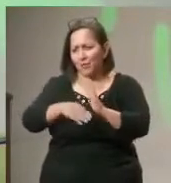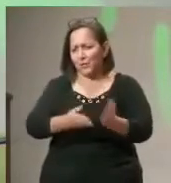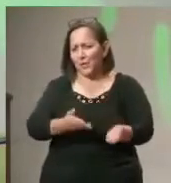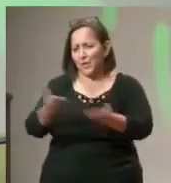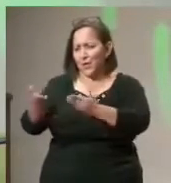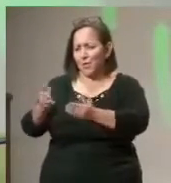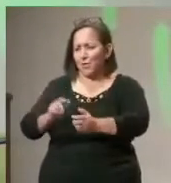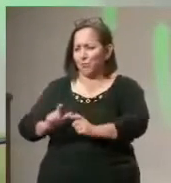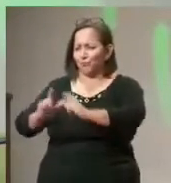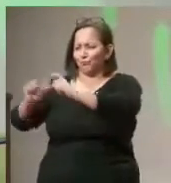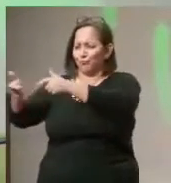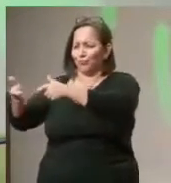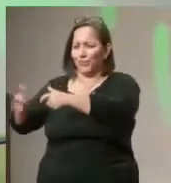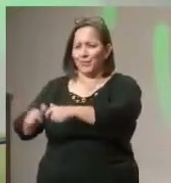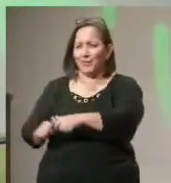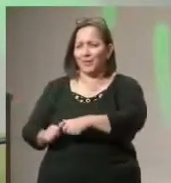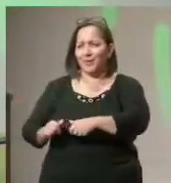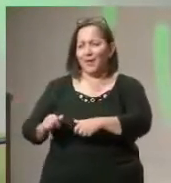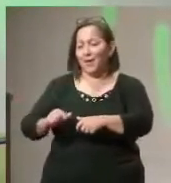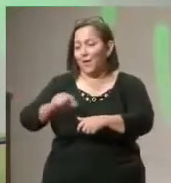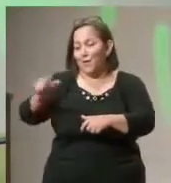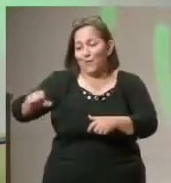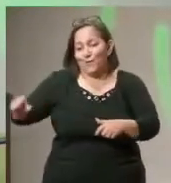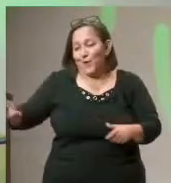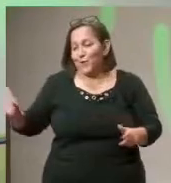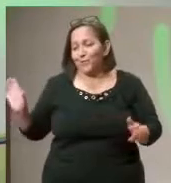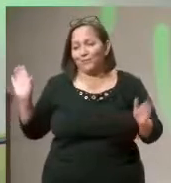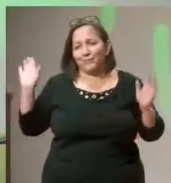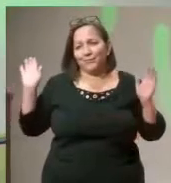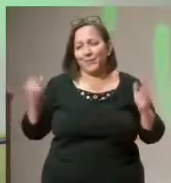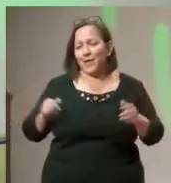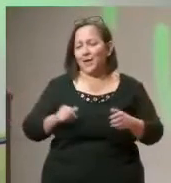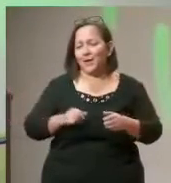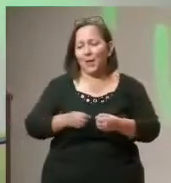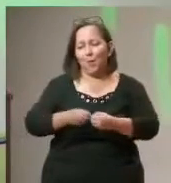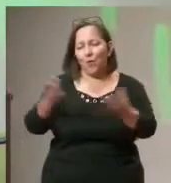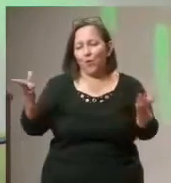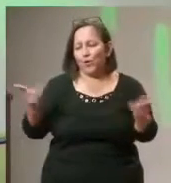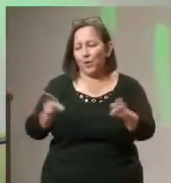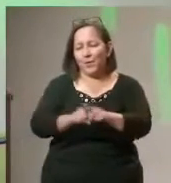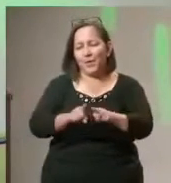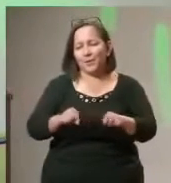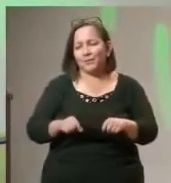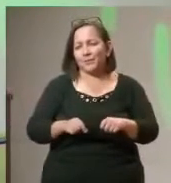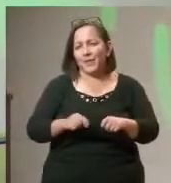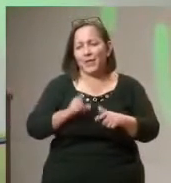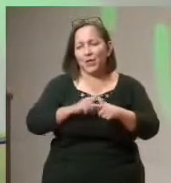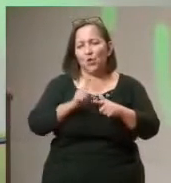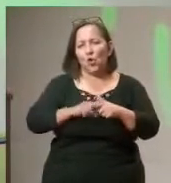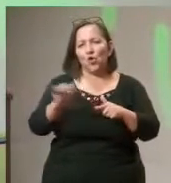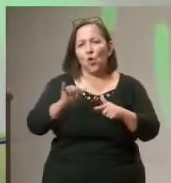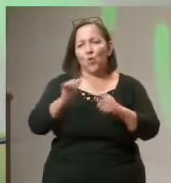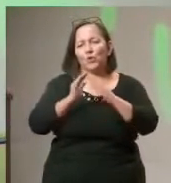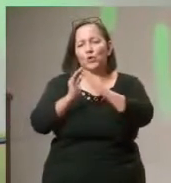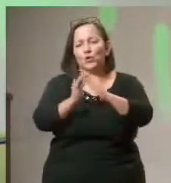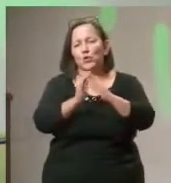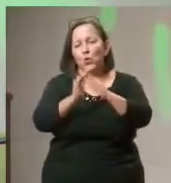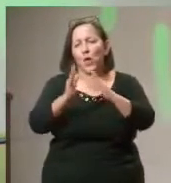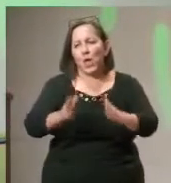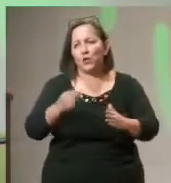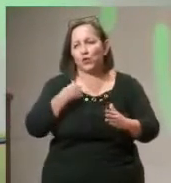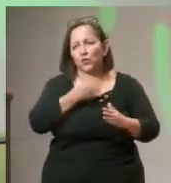y los vierten al río o hasta el mismo alcantarillado público, ¿verdad? Entonces, como ciudadanos tenemos